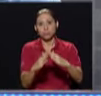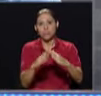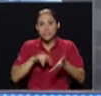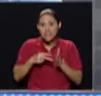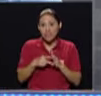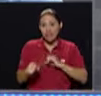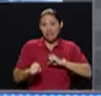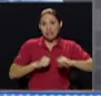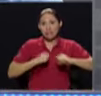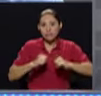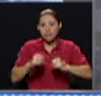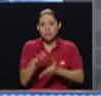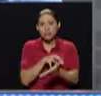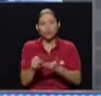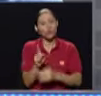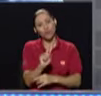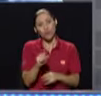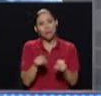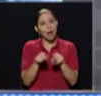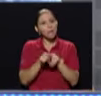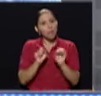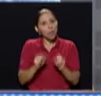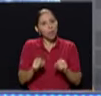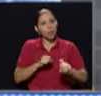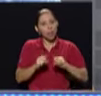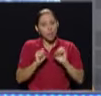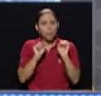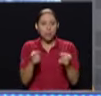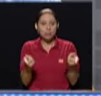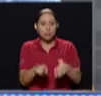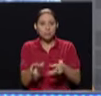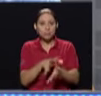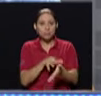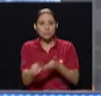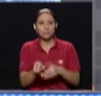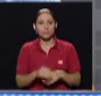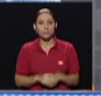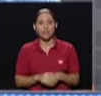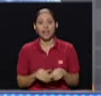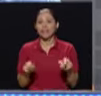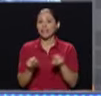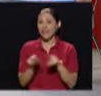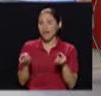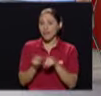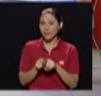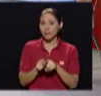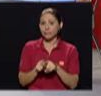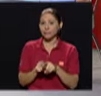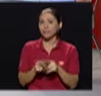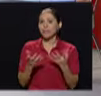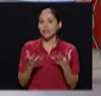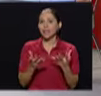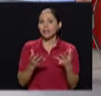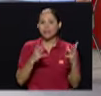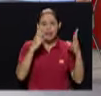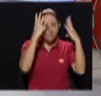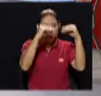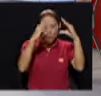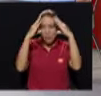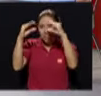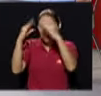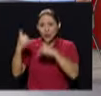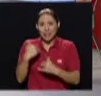magnitud para provocar una gran destrucción. Hay muchos ejemplos al respecto. Sí, tal vez, quiero rescatar un asunto. La cantidad, el volumen de